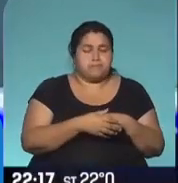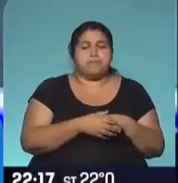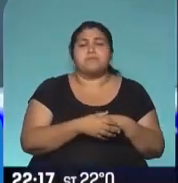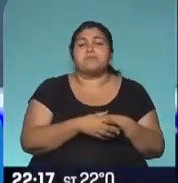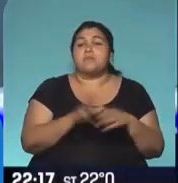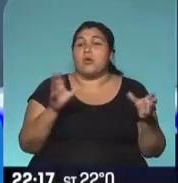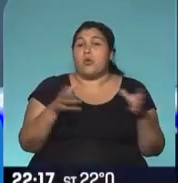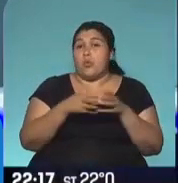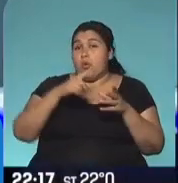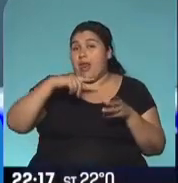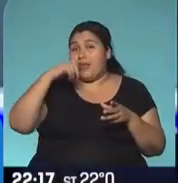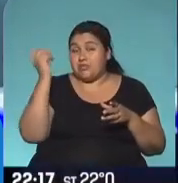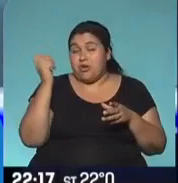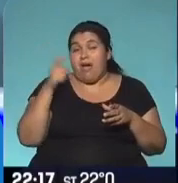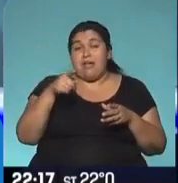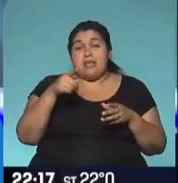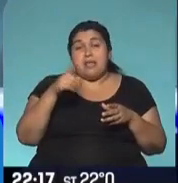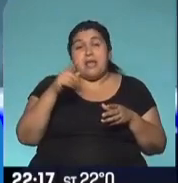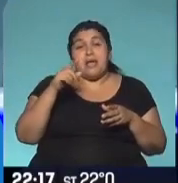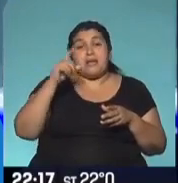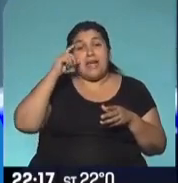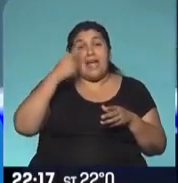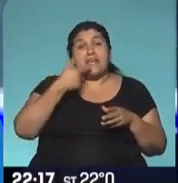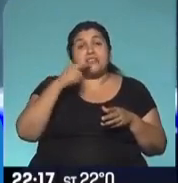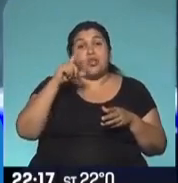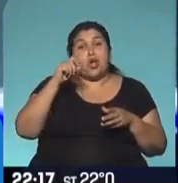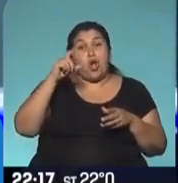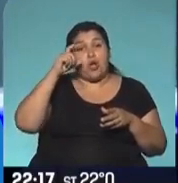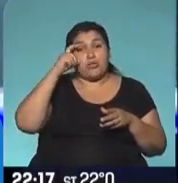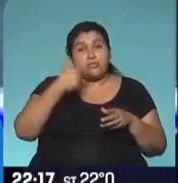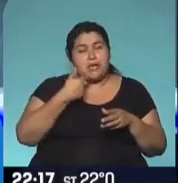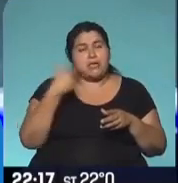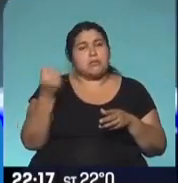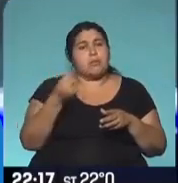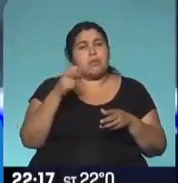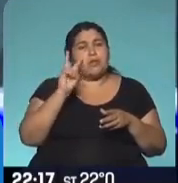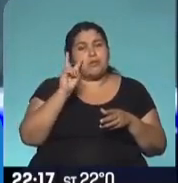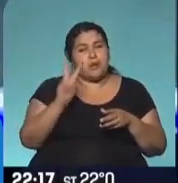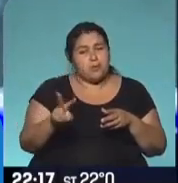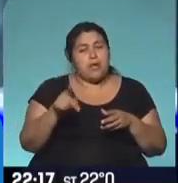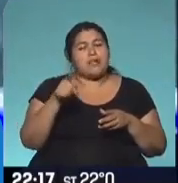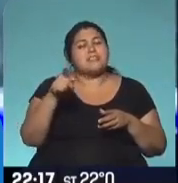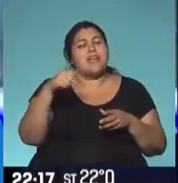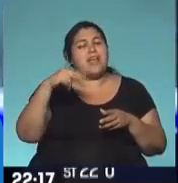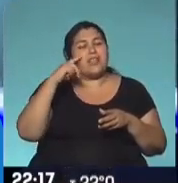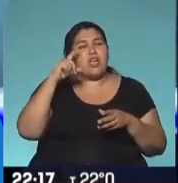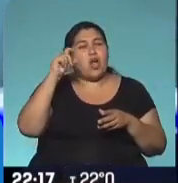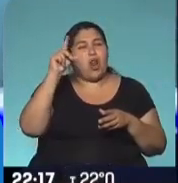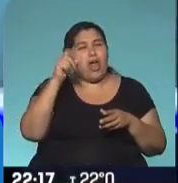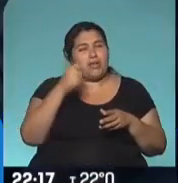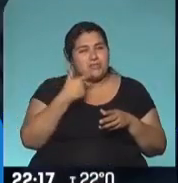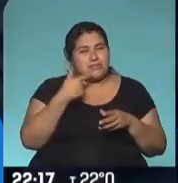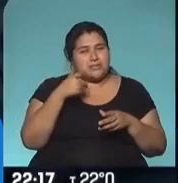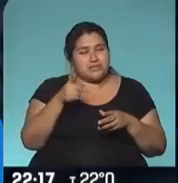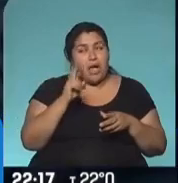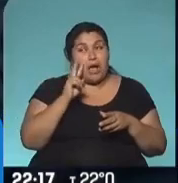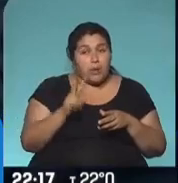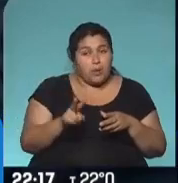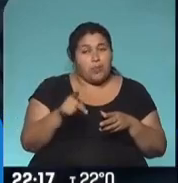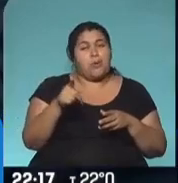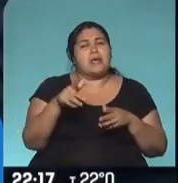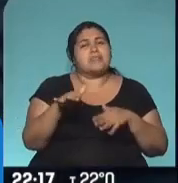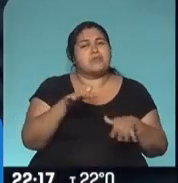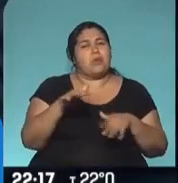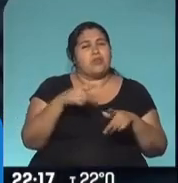Partido Nacionalista Escocés, hay que seguir la carrera de Nicola Sturgeon, porque ahí está el nuevo peligro, porque